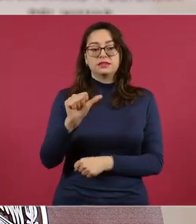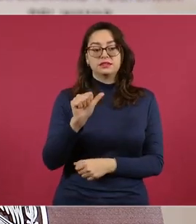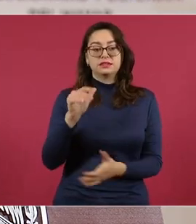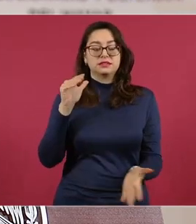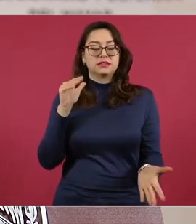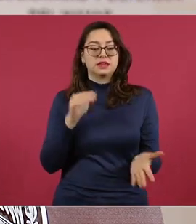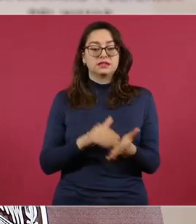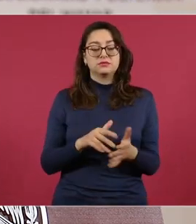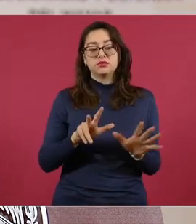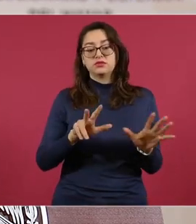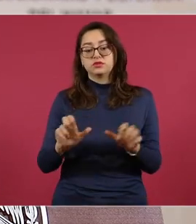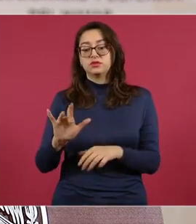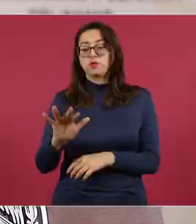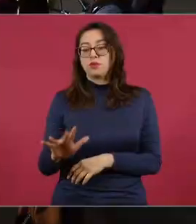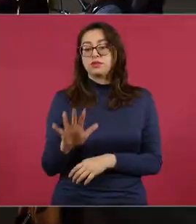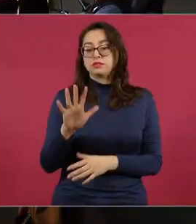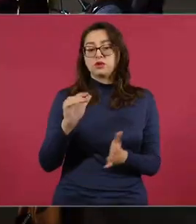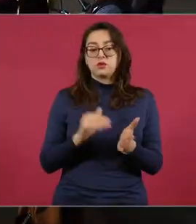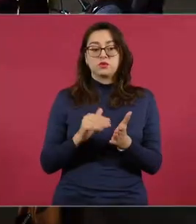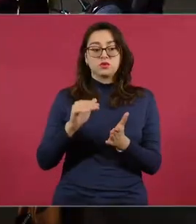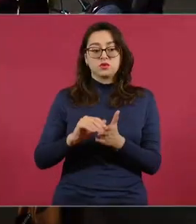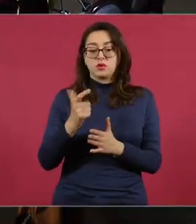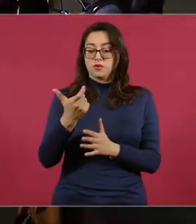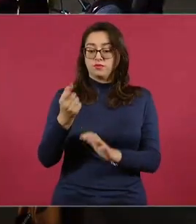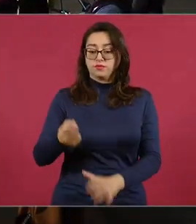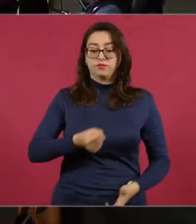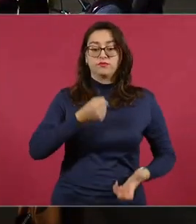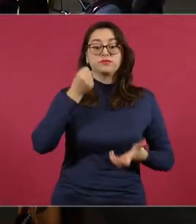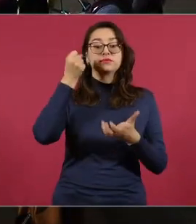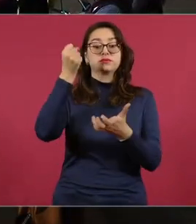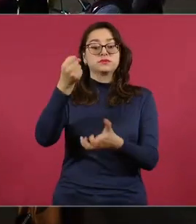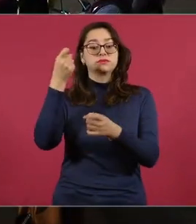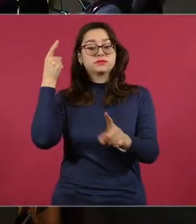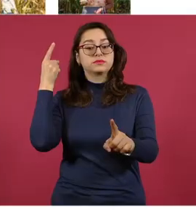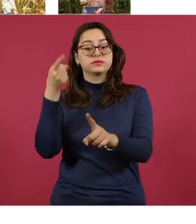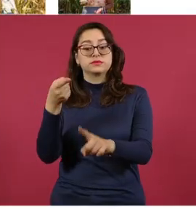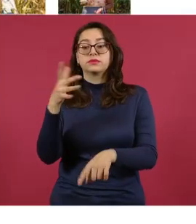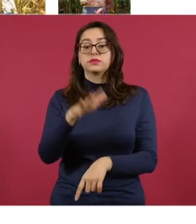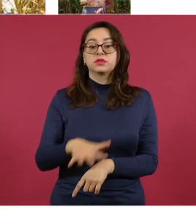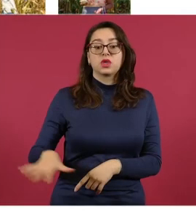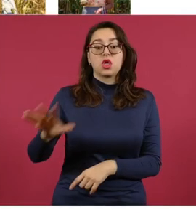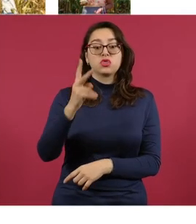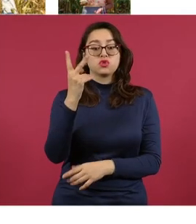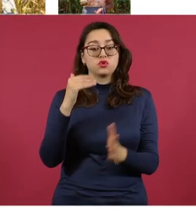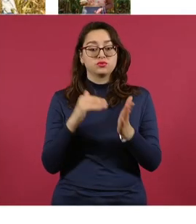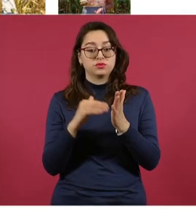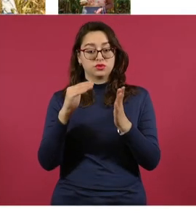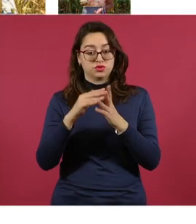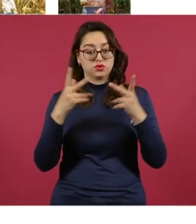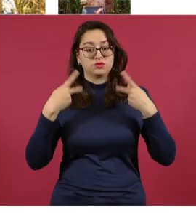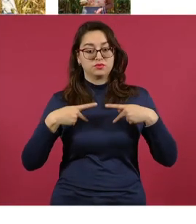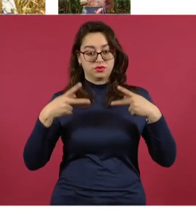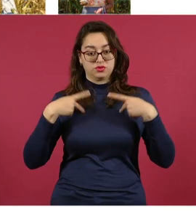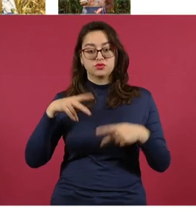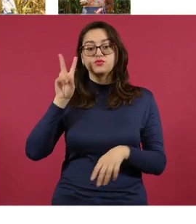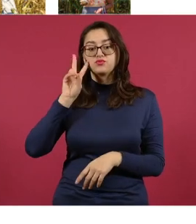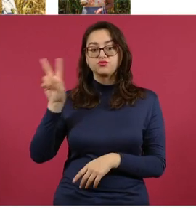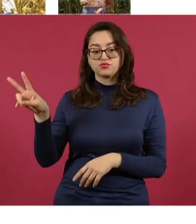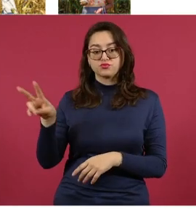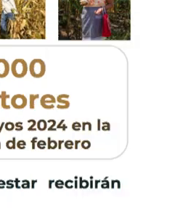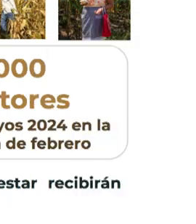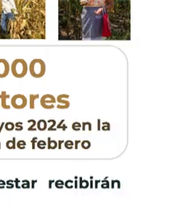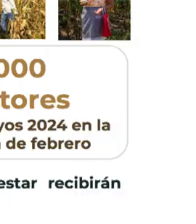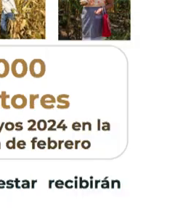16,255 millones de pesos que se canalizarán en favor de 2,000,000 de pequeños y medianos